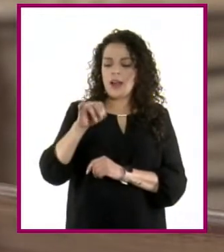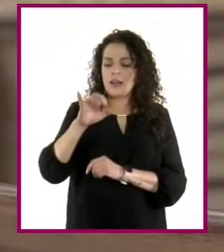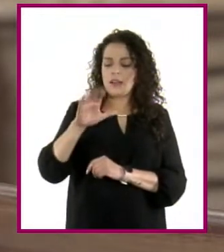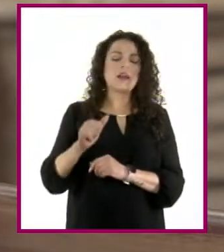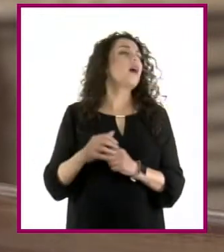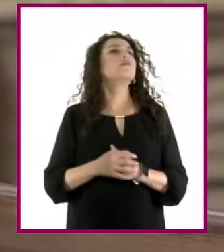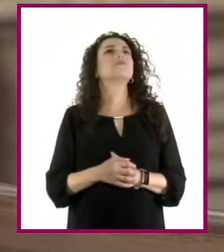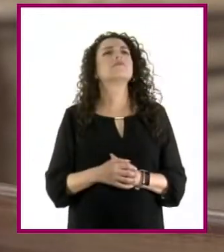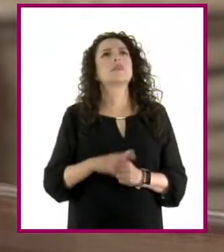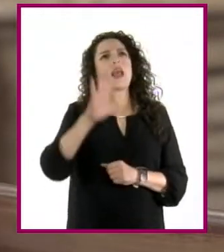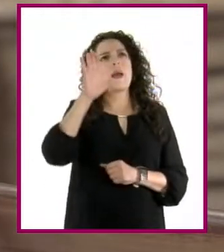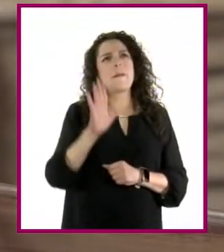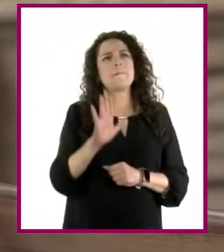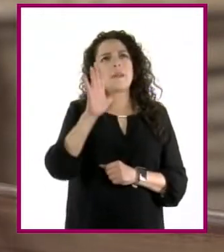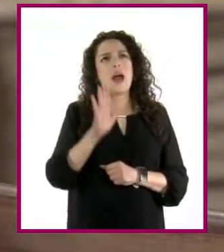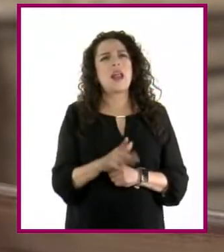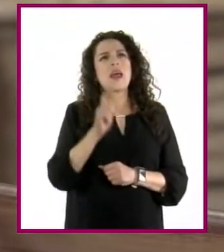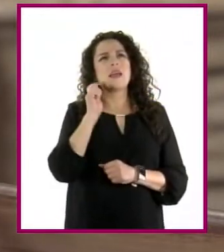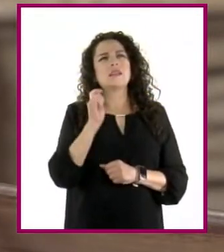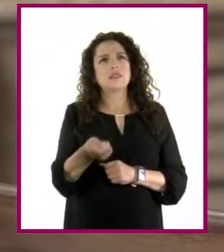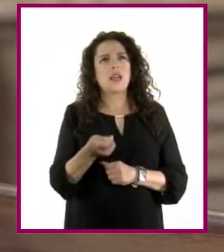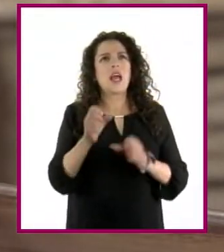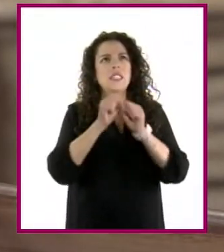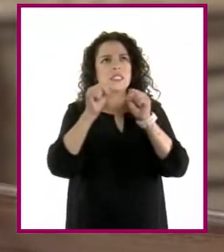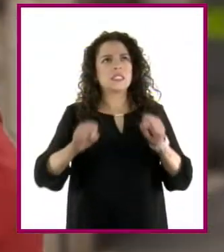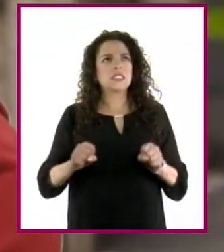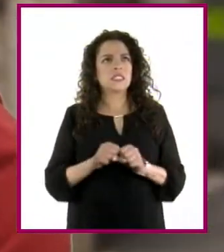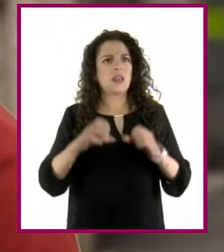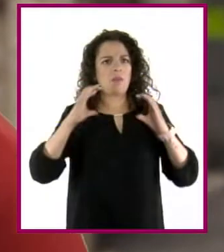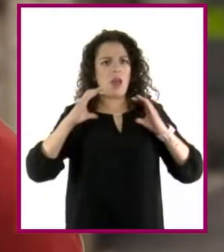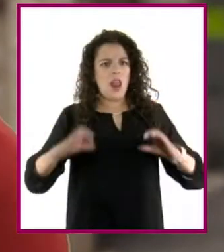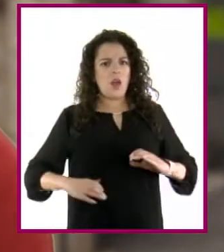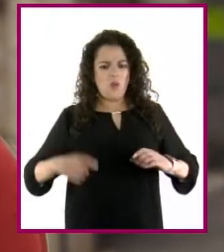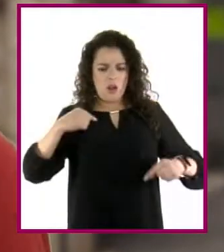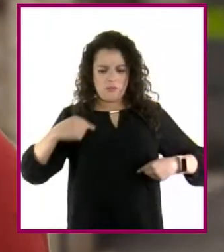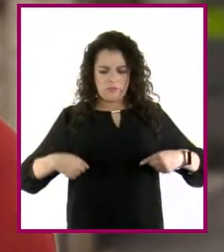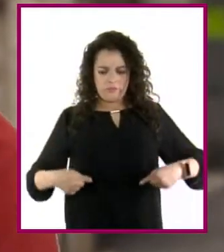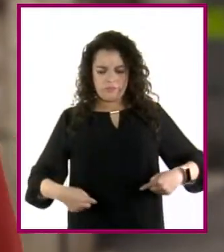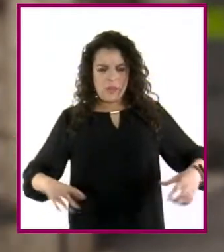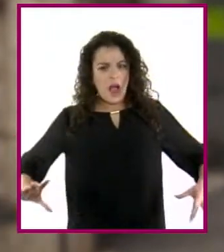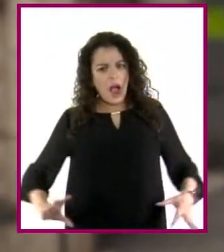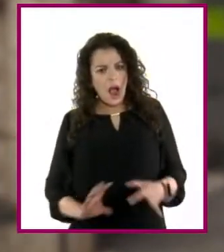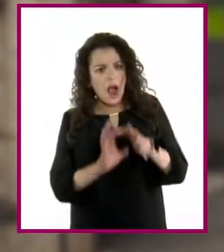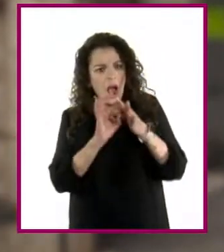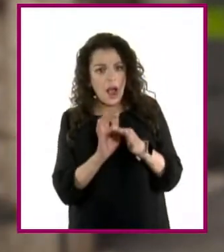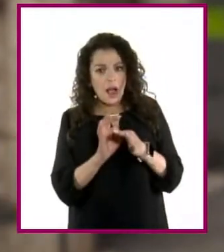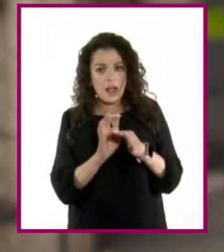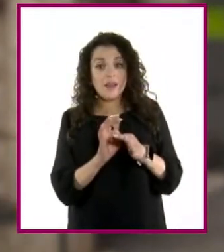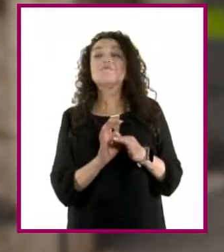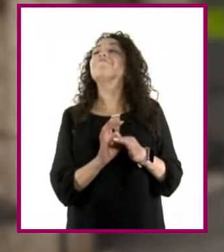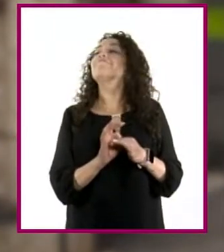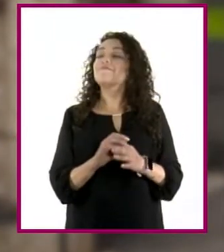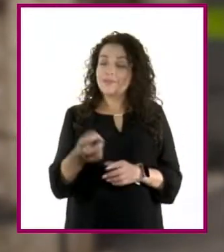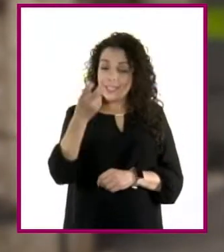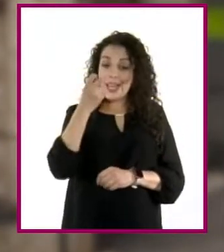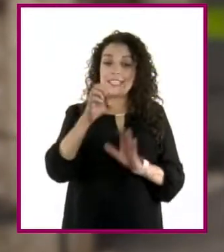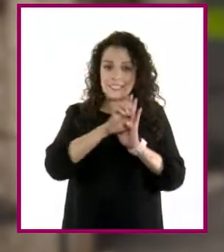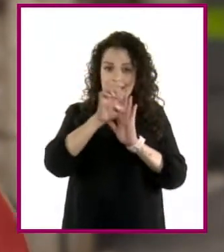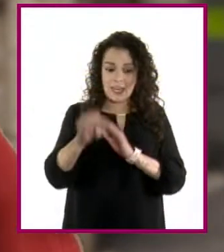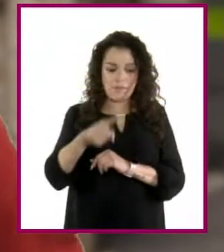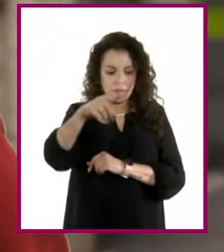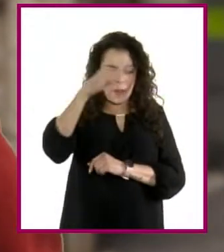cooperación que hay entre los órganos que componen un sistema en el cuerpo? Ese es un buen ejemplo. Piensen en el sistema